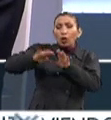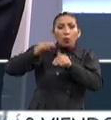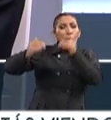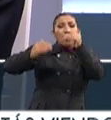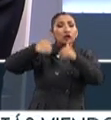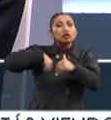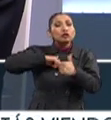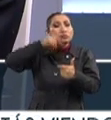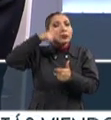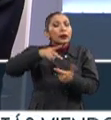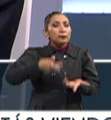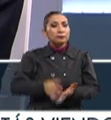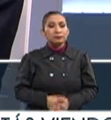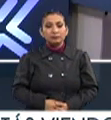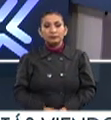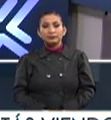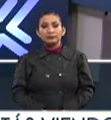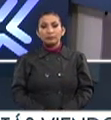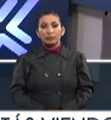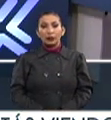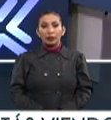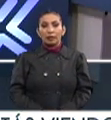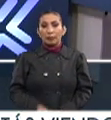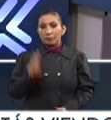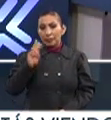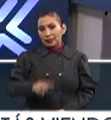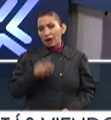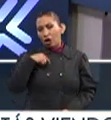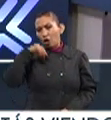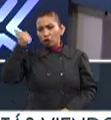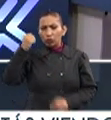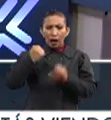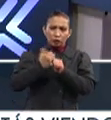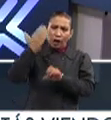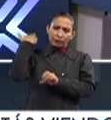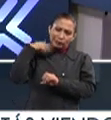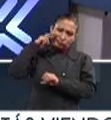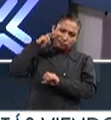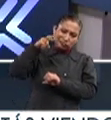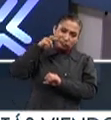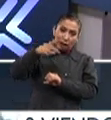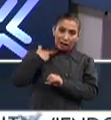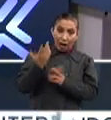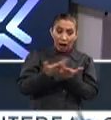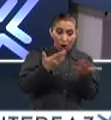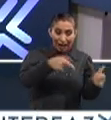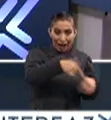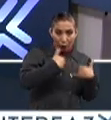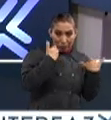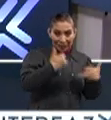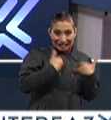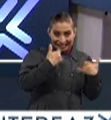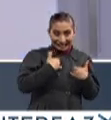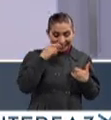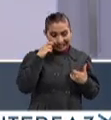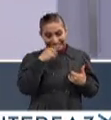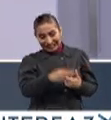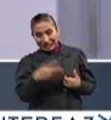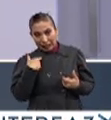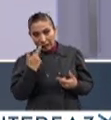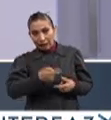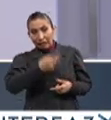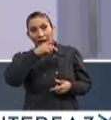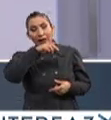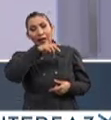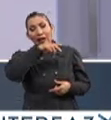vamos en ese parámetro? La verdad es que con respecto a otros años, veo que los chicos de ahora o la juventud, digamos que en el